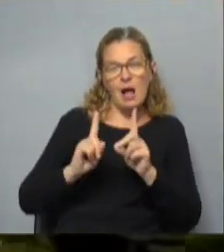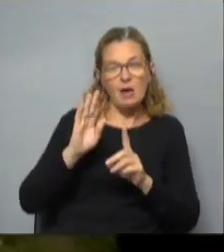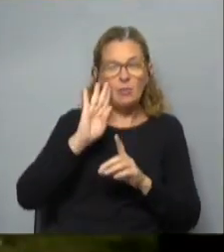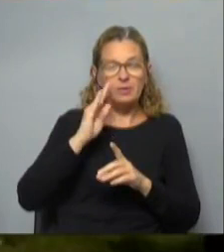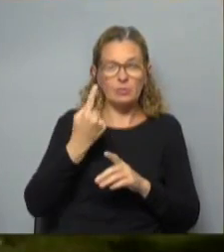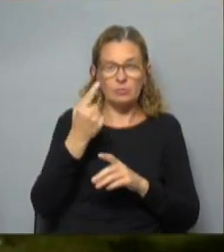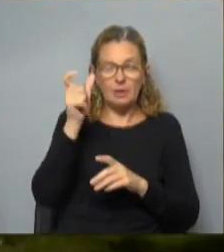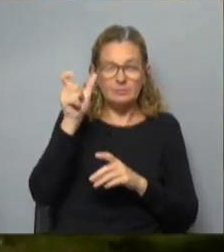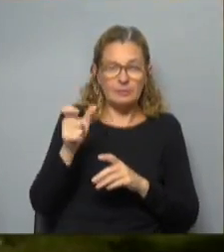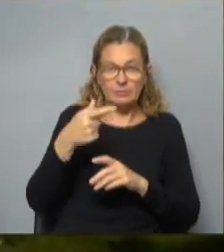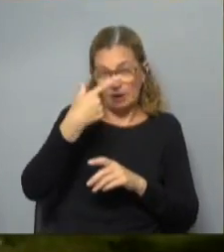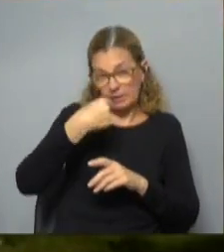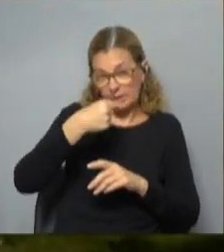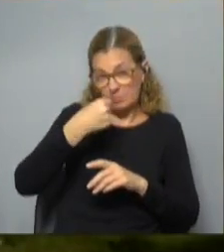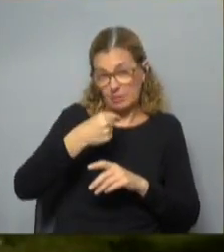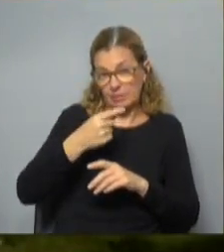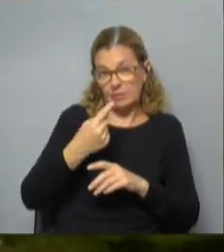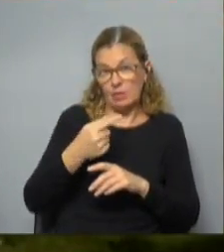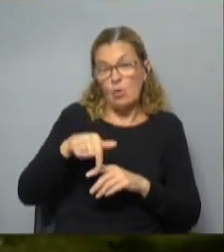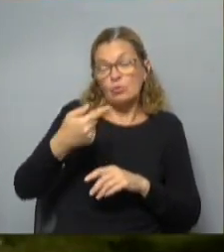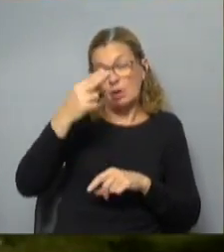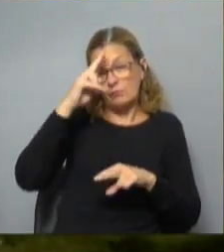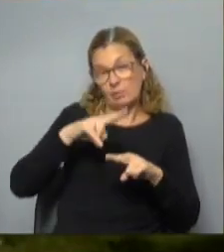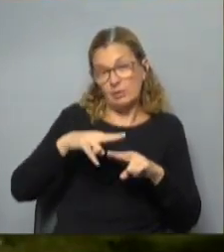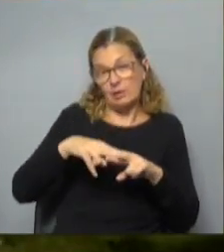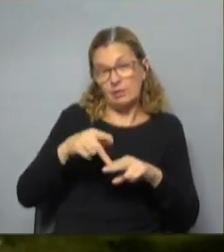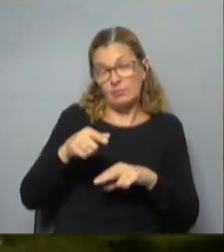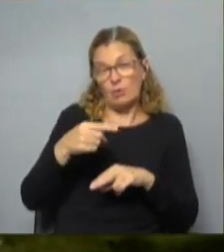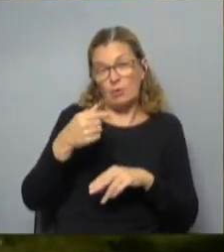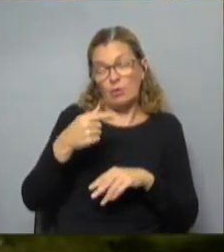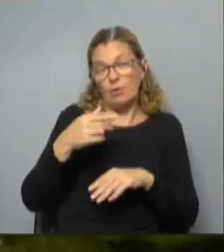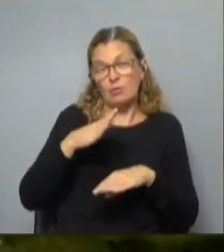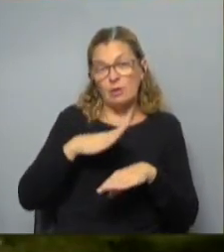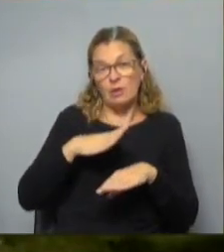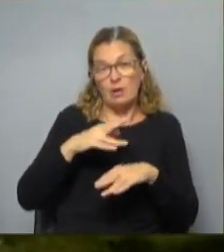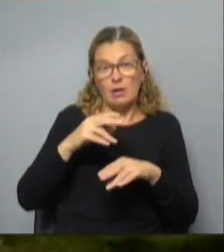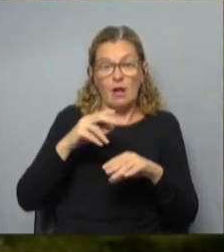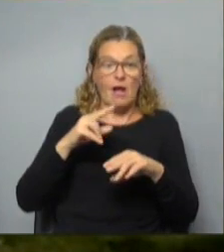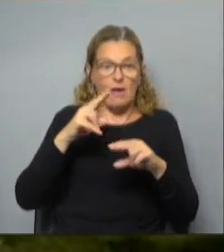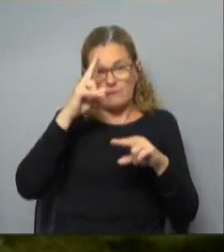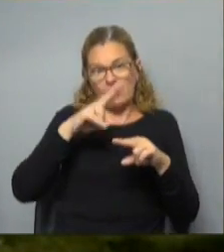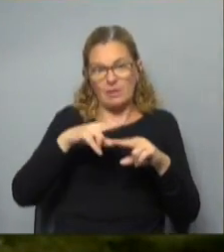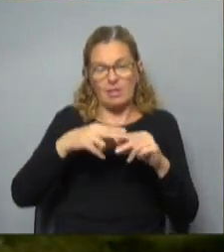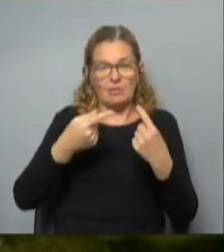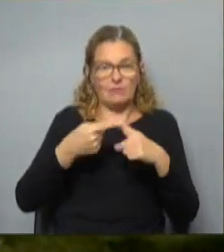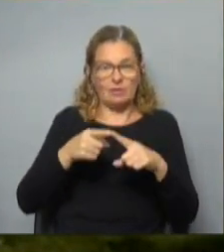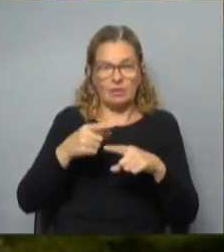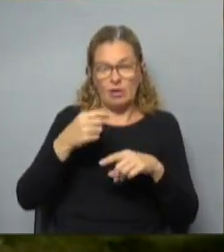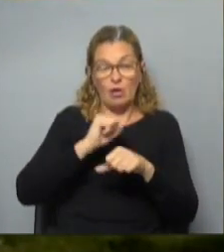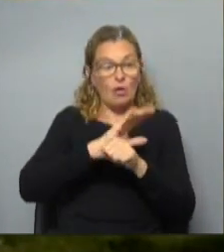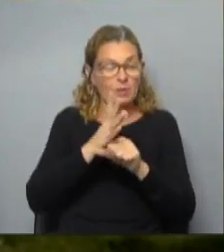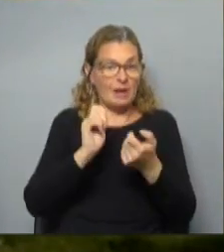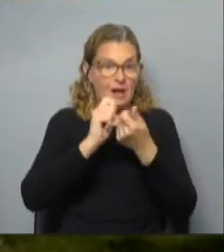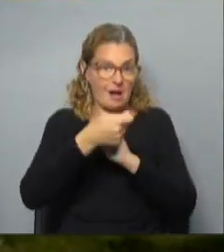cuando una persona presenta gripe u otra enfermedad digamos que pasa a ser una enfermedad endémica de algún modo lo que es el coi de